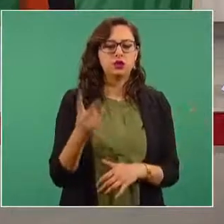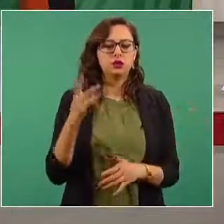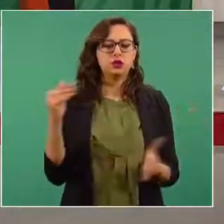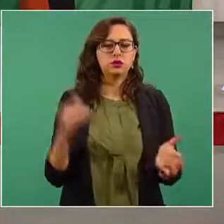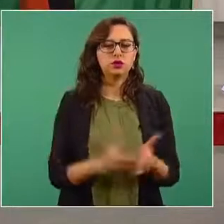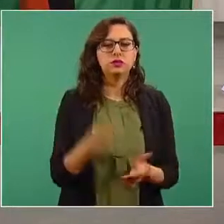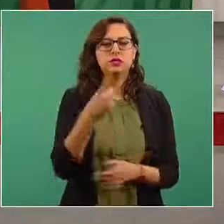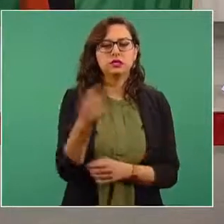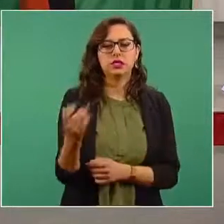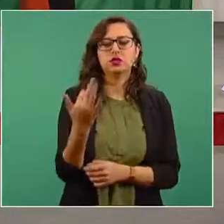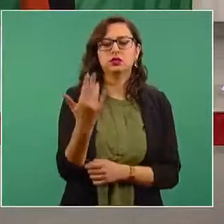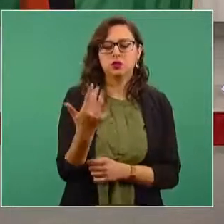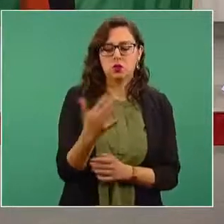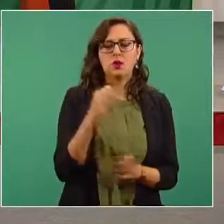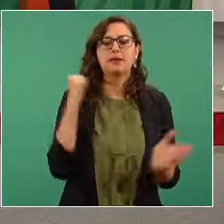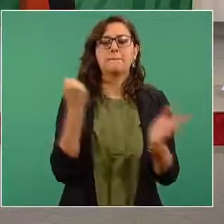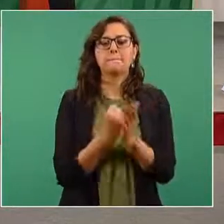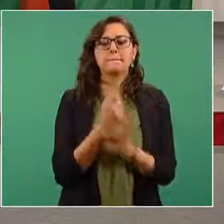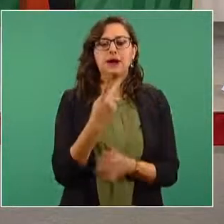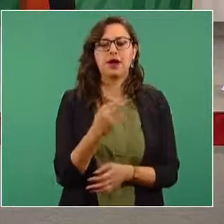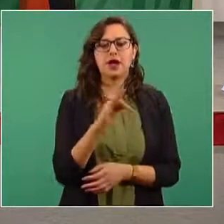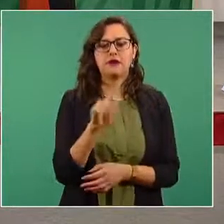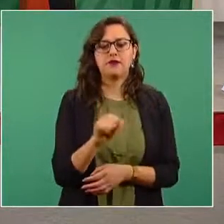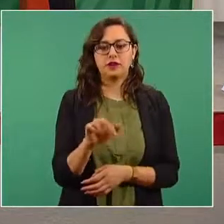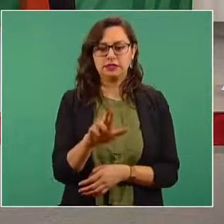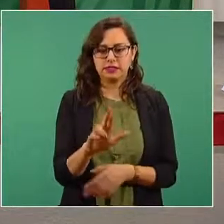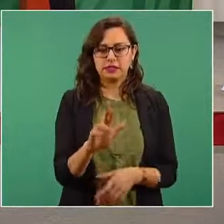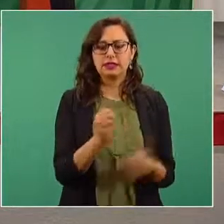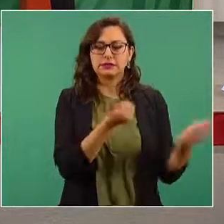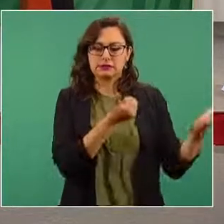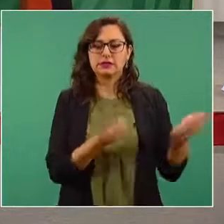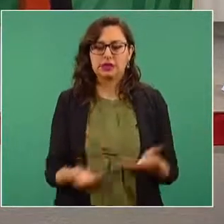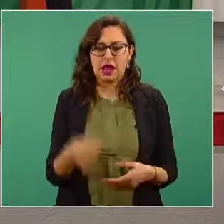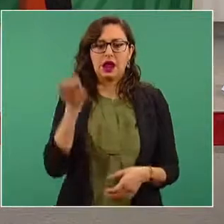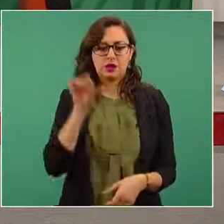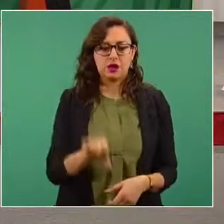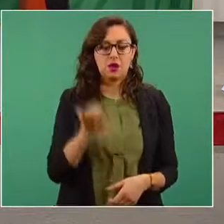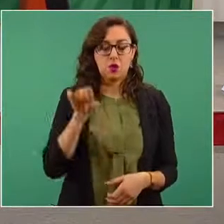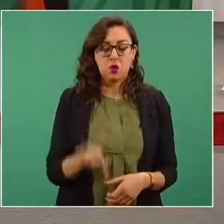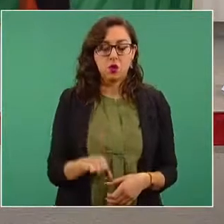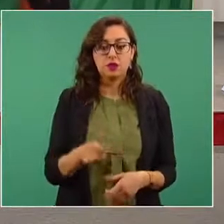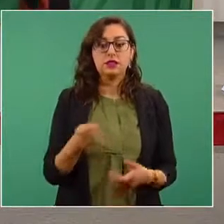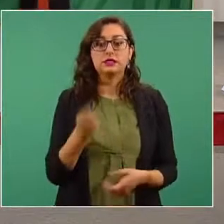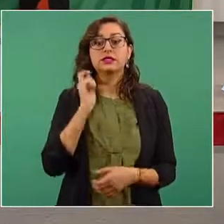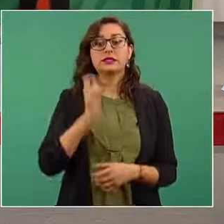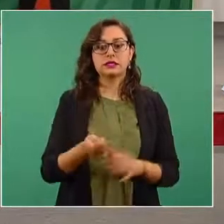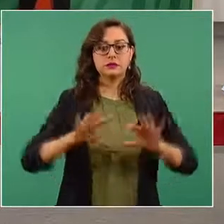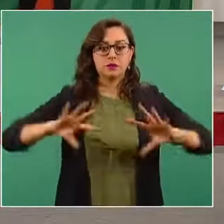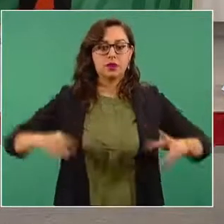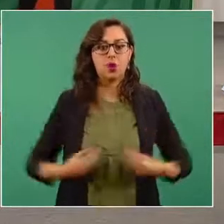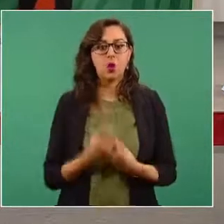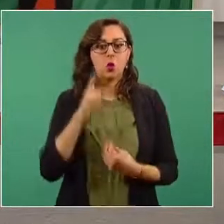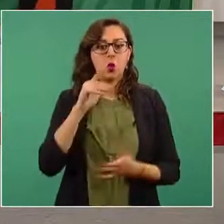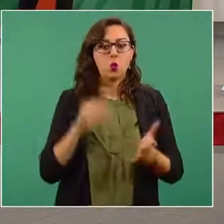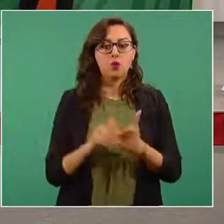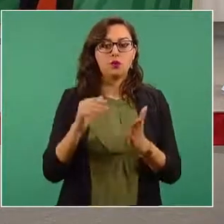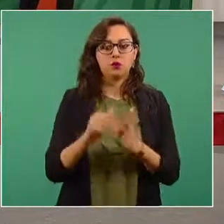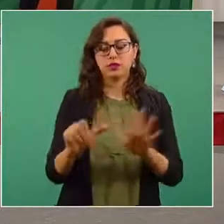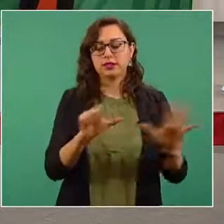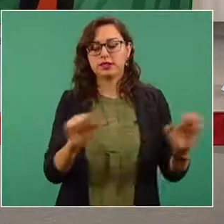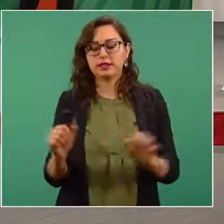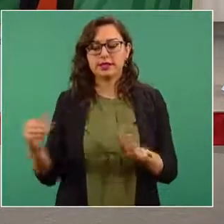lo explicaron aquí. Esta semana entonces estamos recibiendo 1.600.000 dosis.